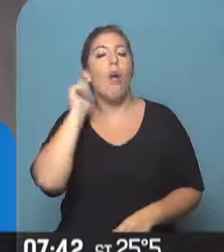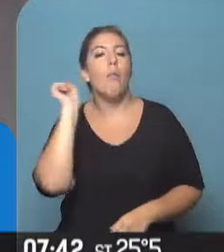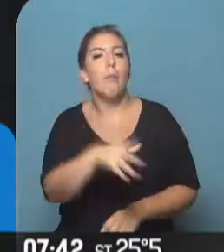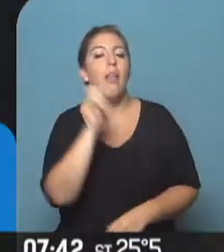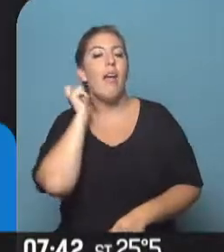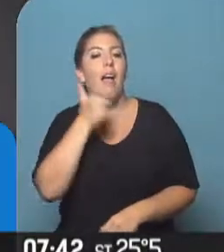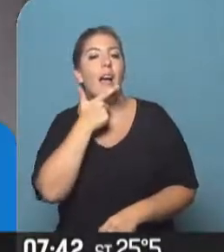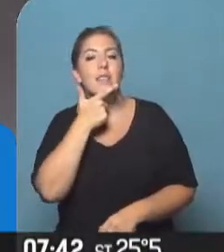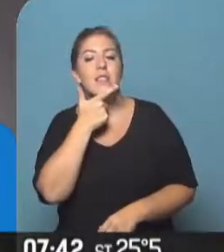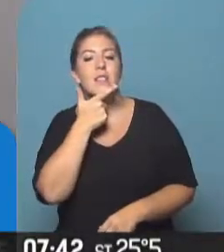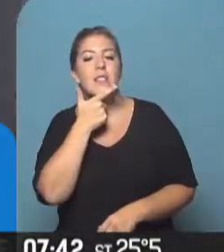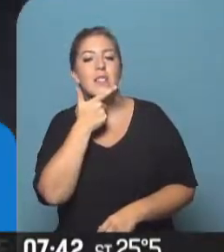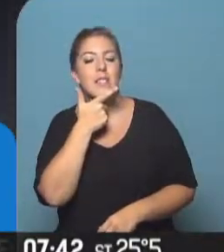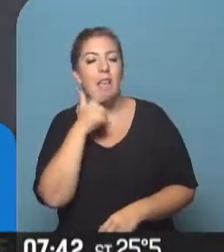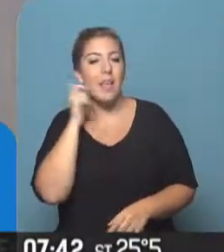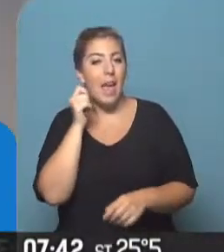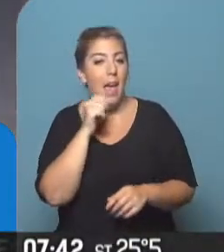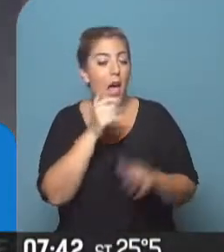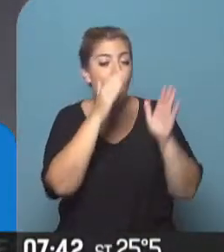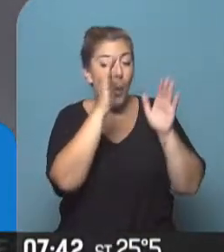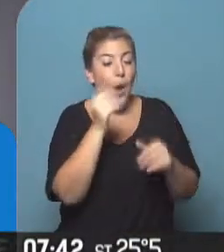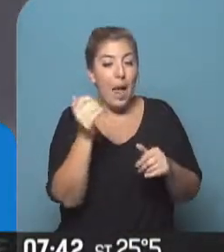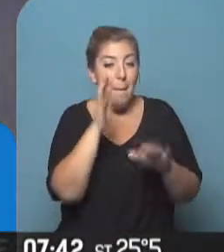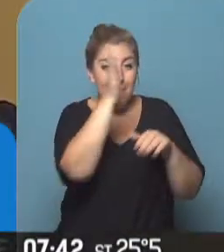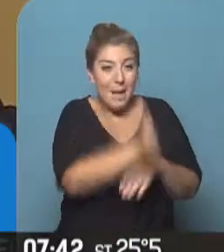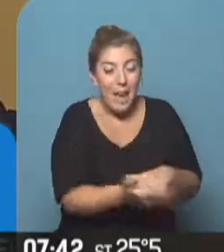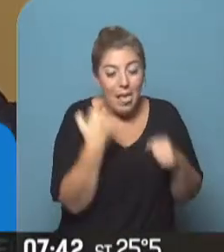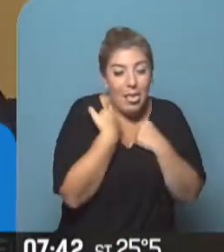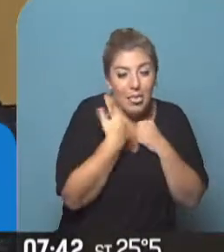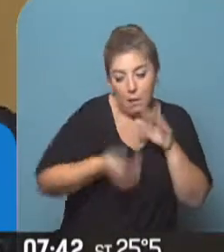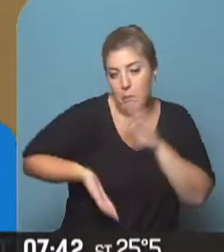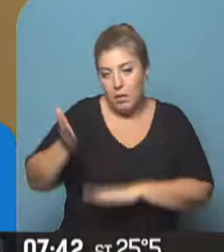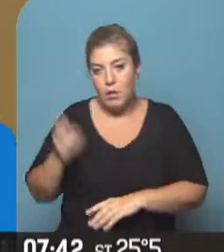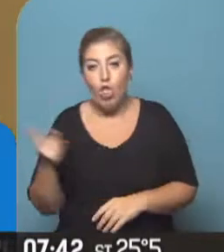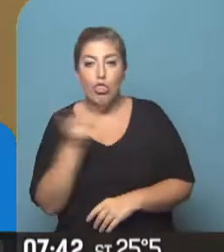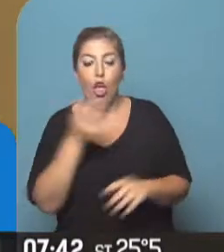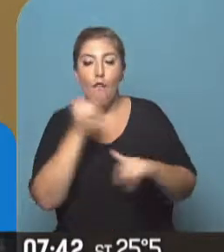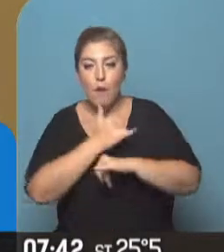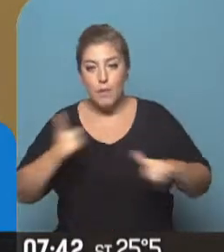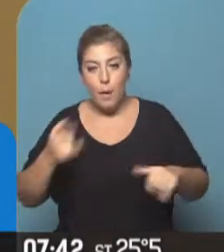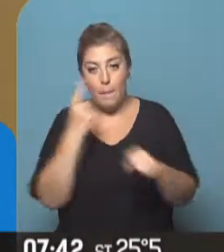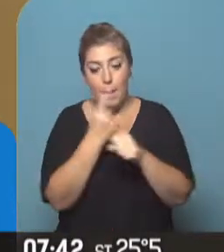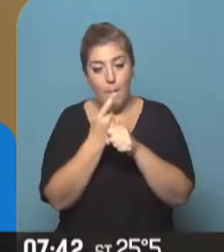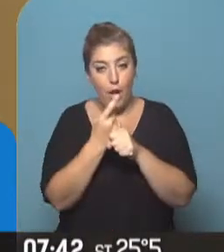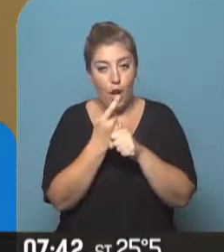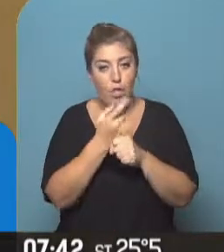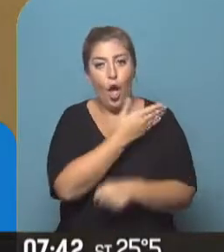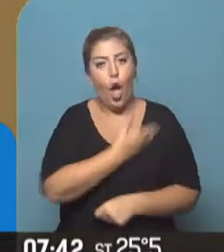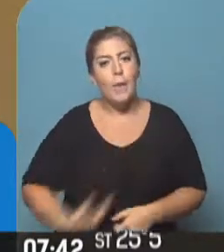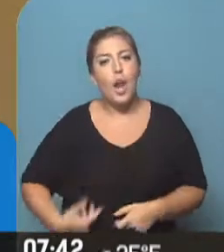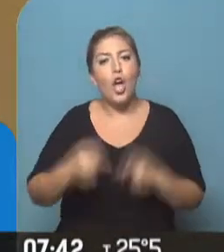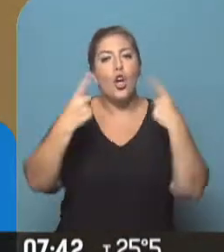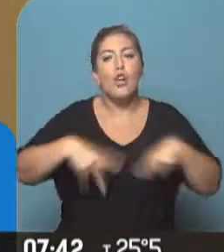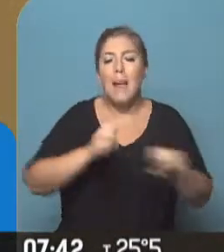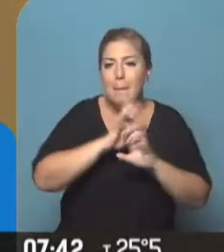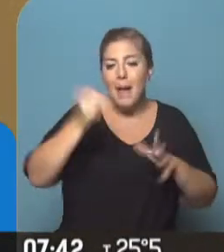contra una persona que, pegada a una pared, les dejaba el paso. Trabajamos dos tipos de información. Primero, las de gestión, ¿no? ¿Qué cosas se hicieron mal y